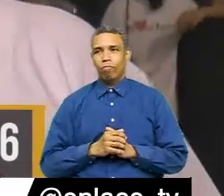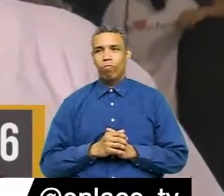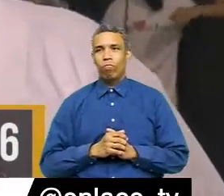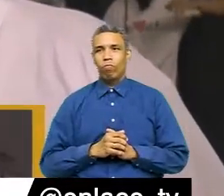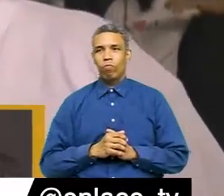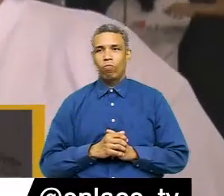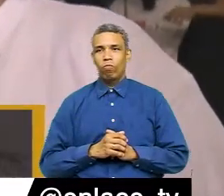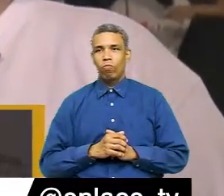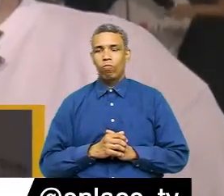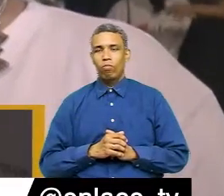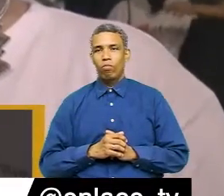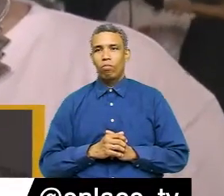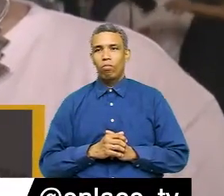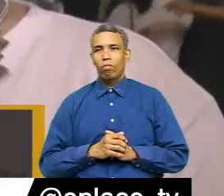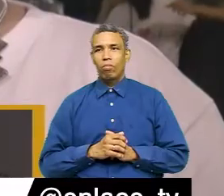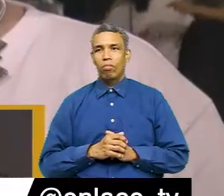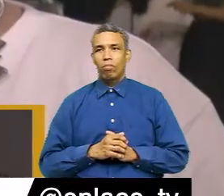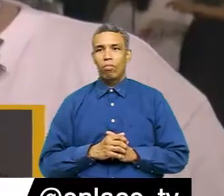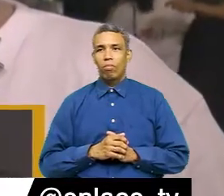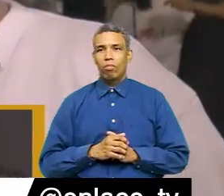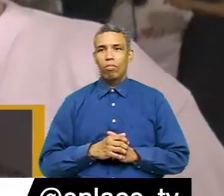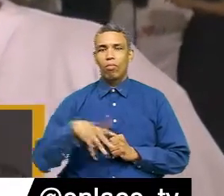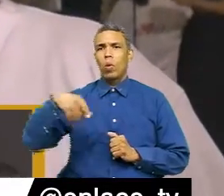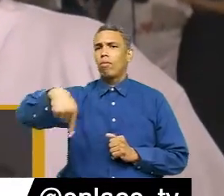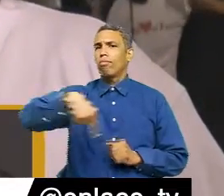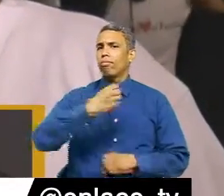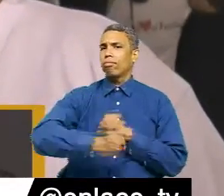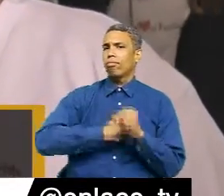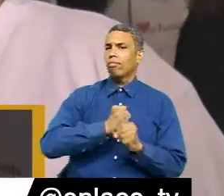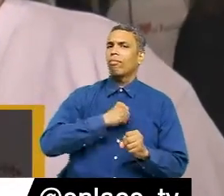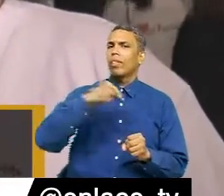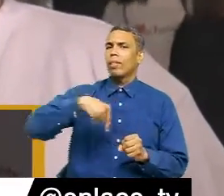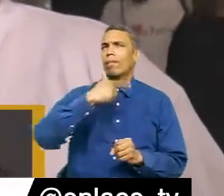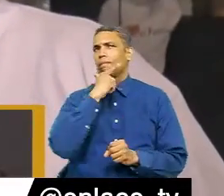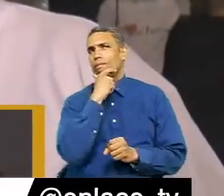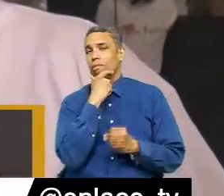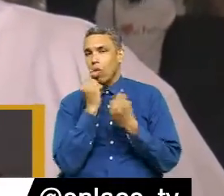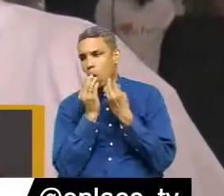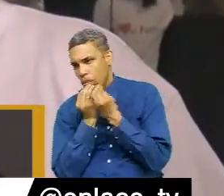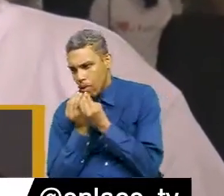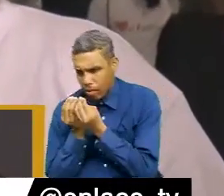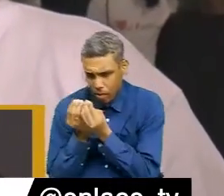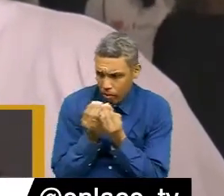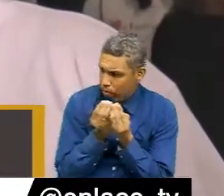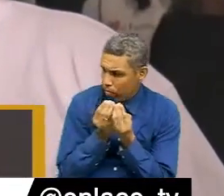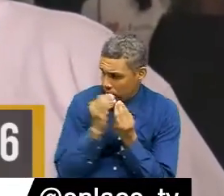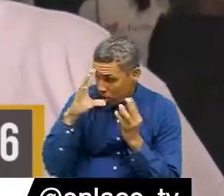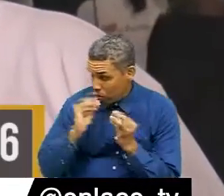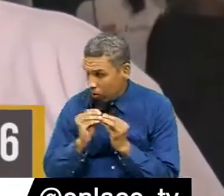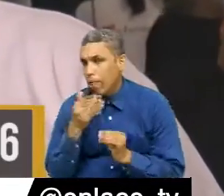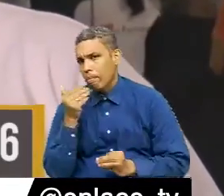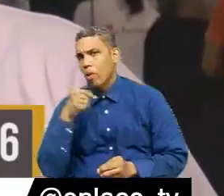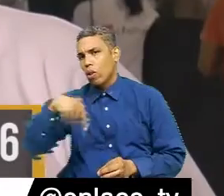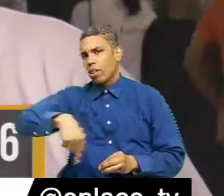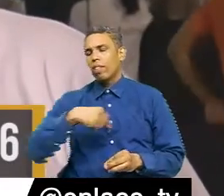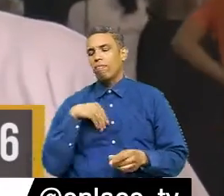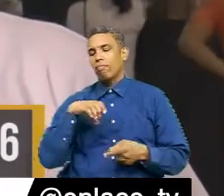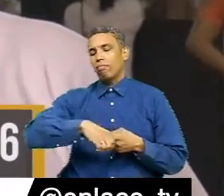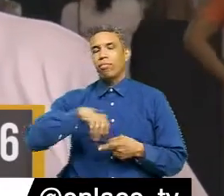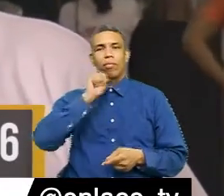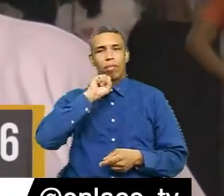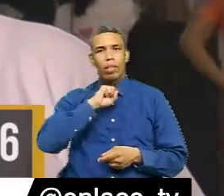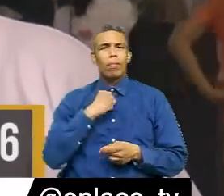decidimos que este año el festival se inaugurara en Barranca Bermeja con un evento cultural de ciudad, gratuito para